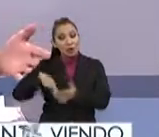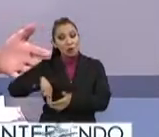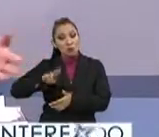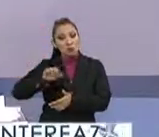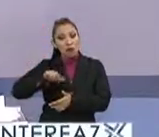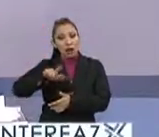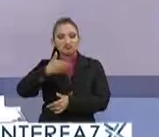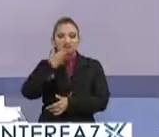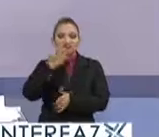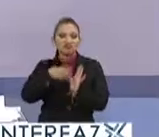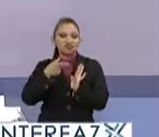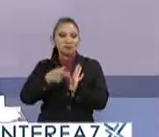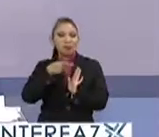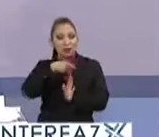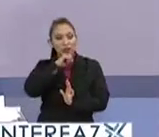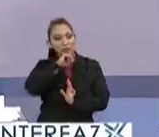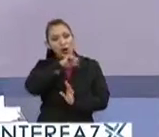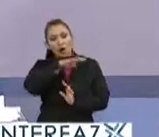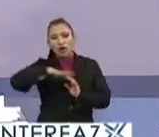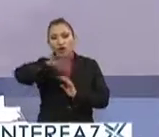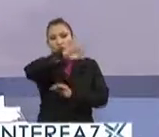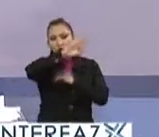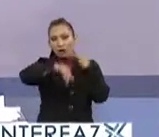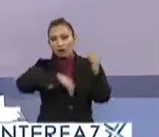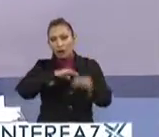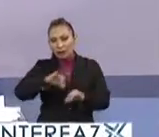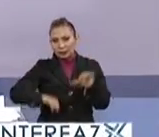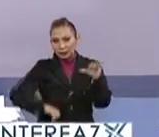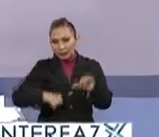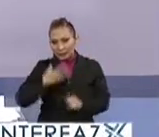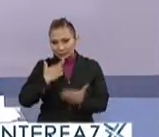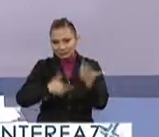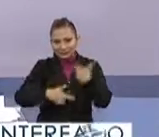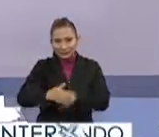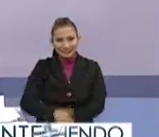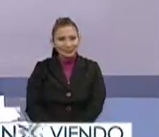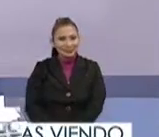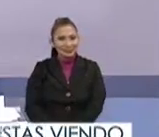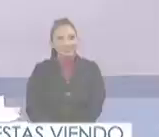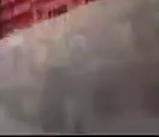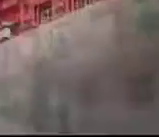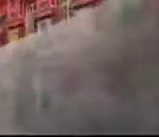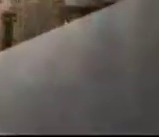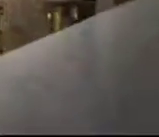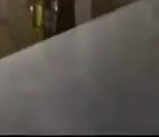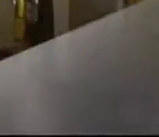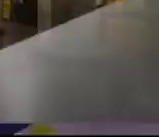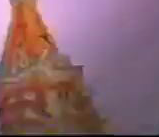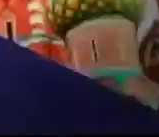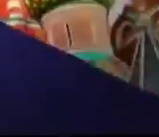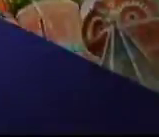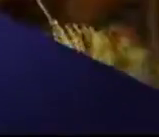forma tradicional, pero también sobre toda esta coordinación. Regresamos.